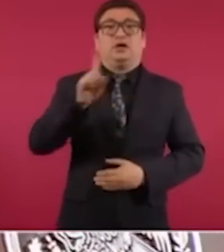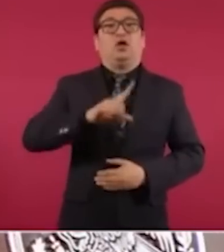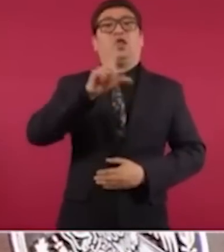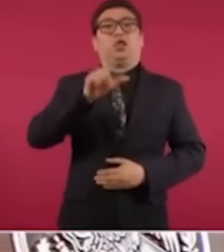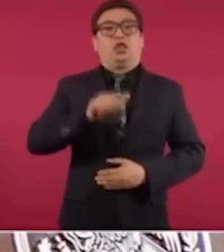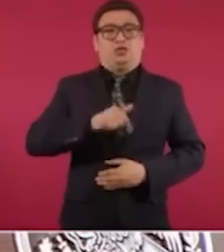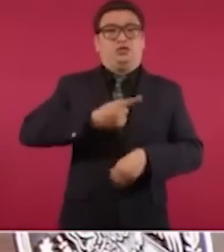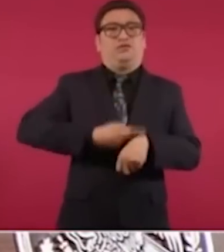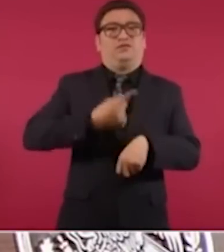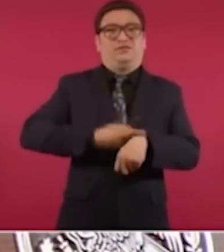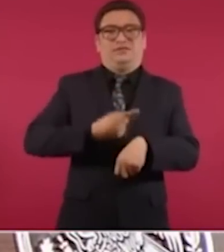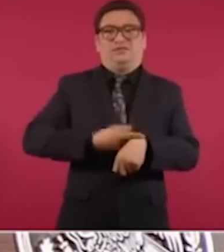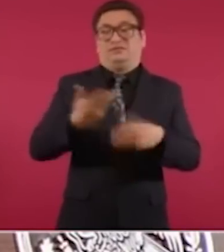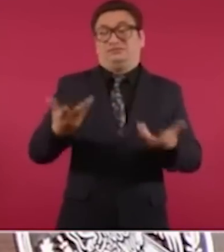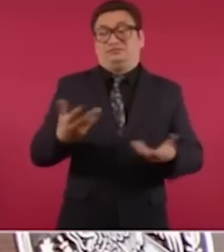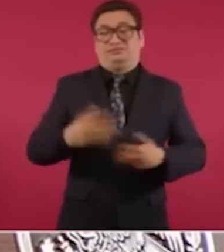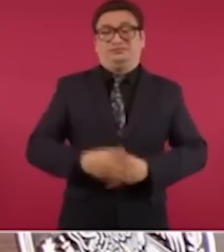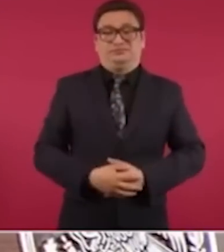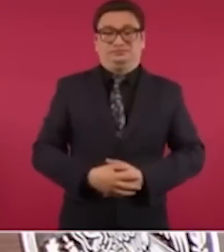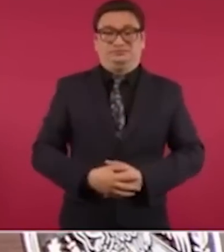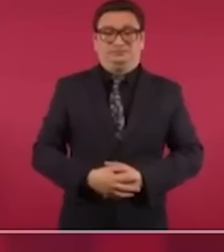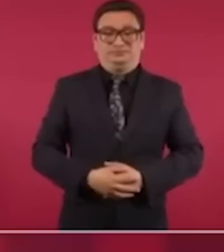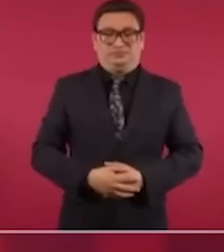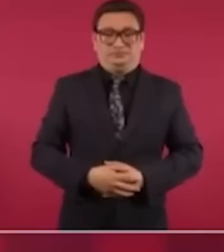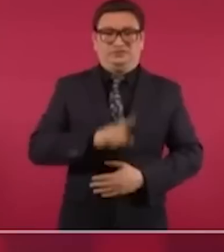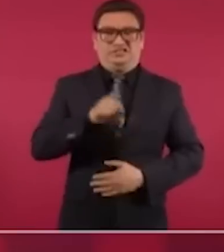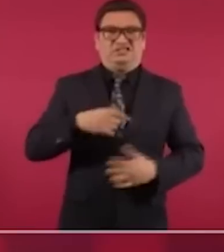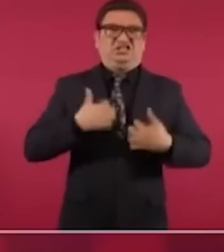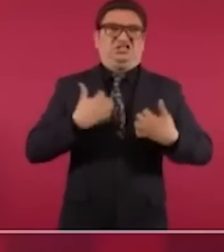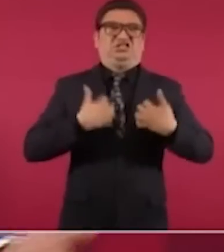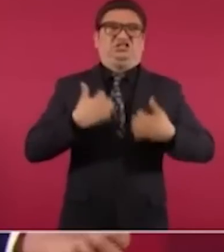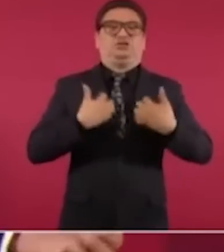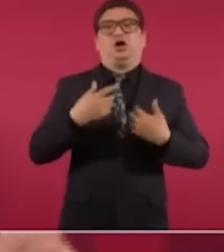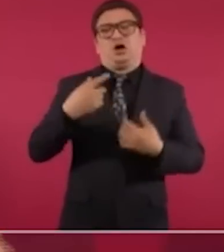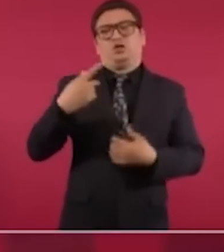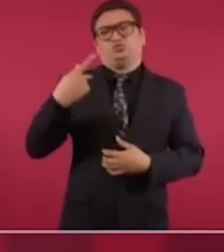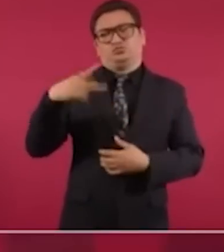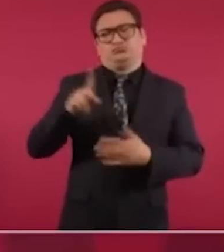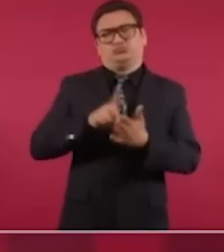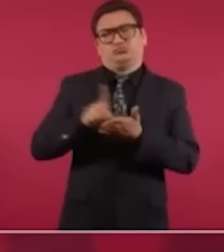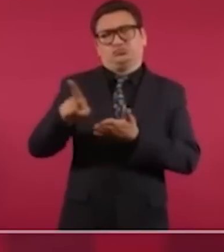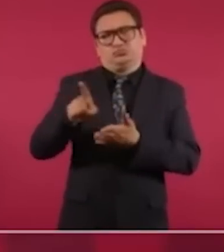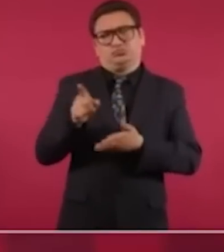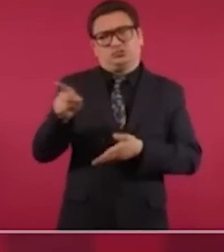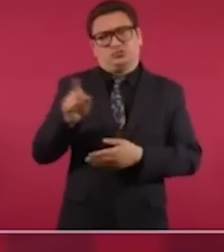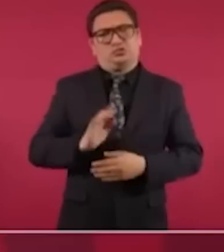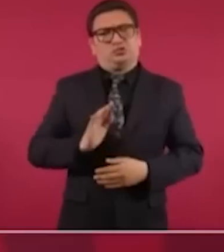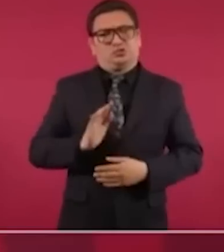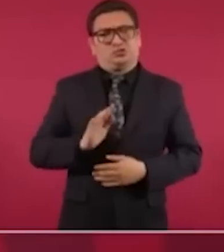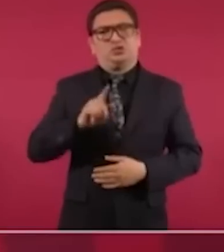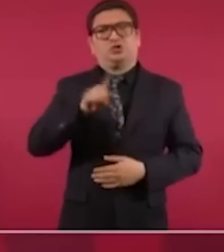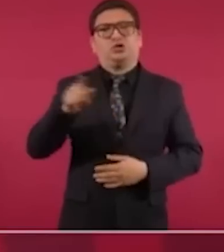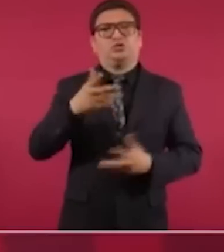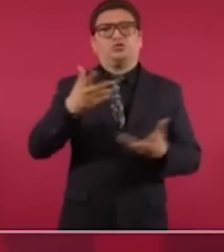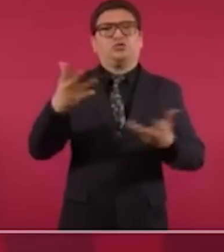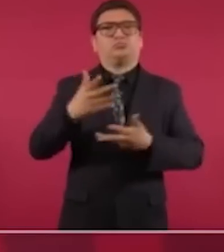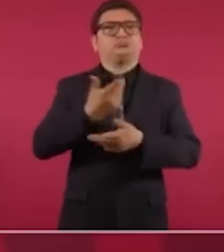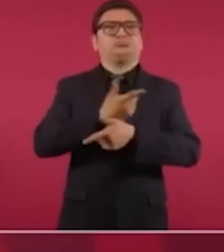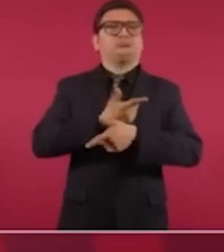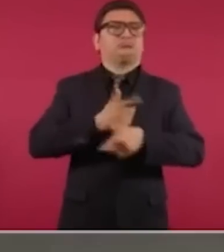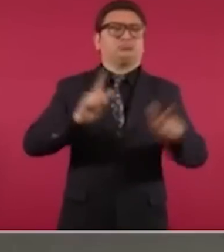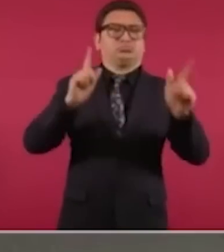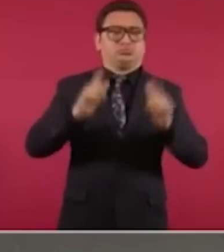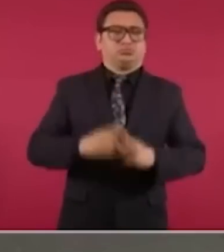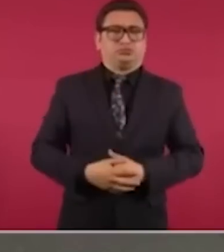que tienen ellos derecho pues a actuar con libertad